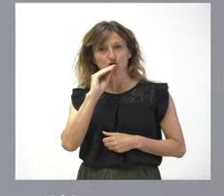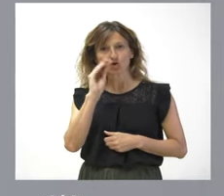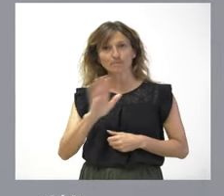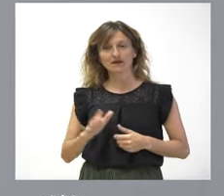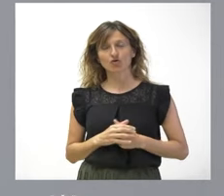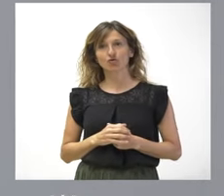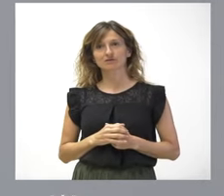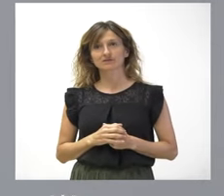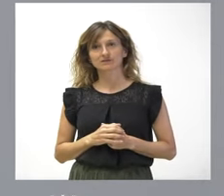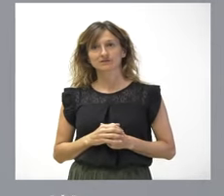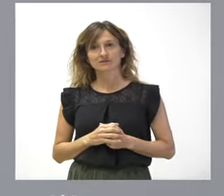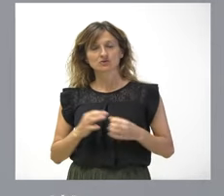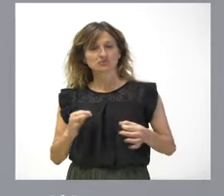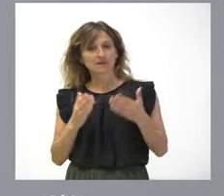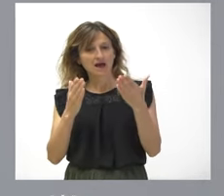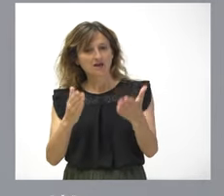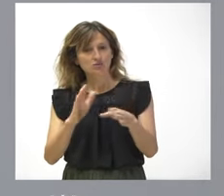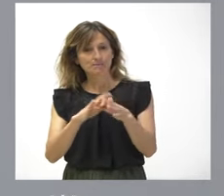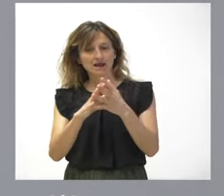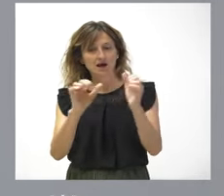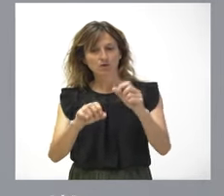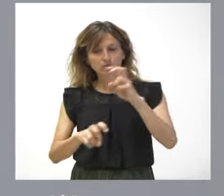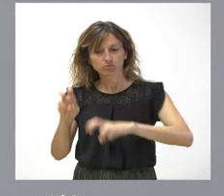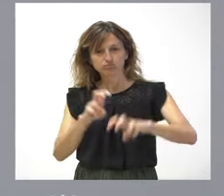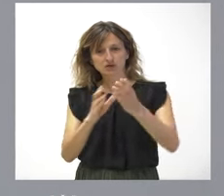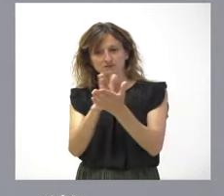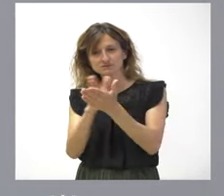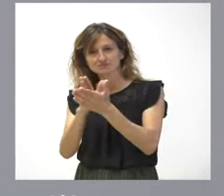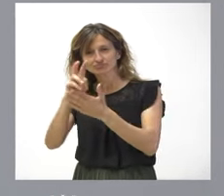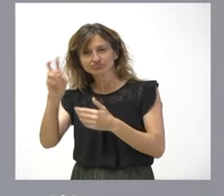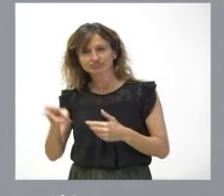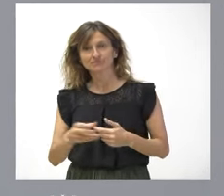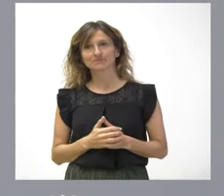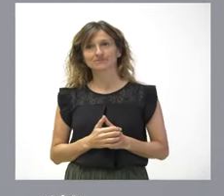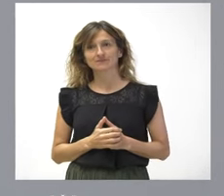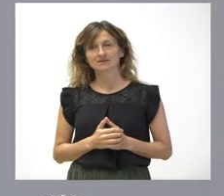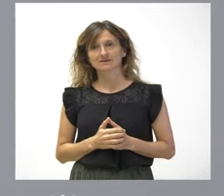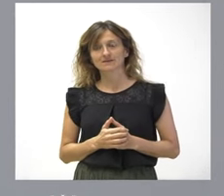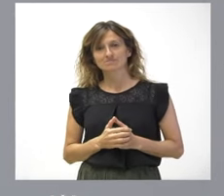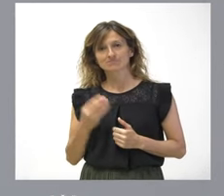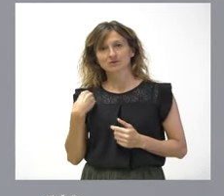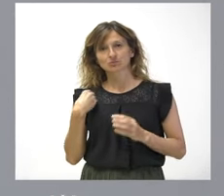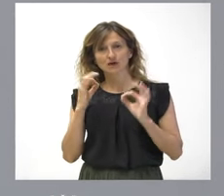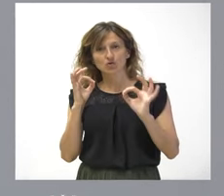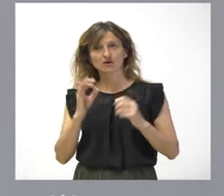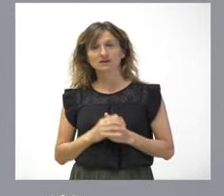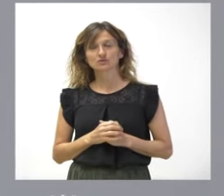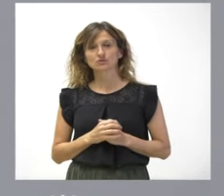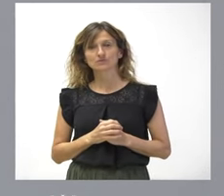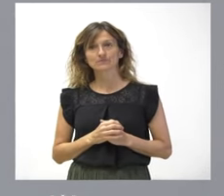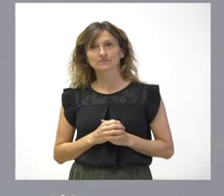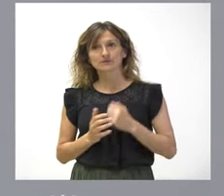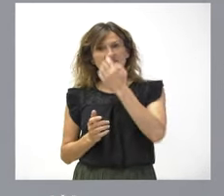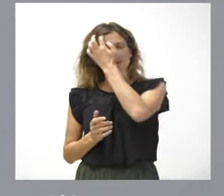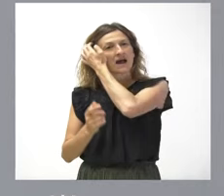nuestra mano está tendida para llegar a este acuerdo o Buscar fórmulas alternativas si se nos plantean para el caso concreto del que estamos hablando el número de alumnos